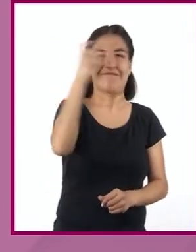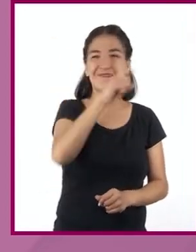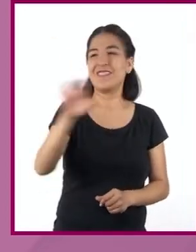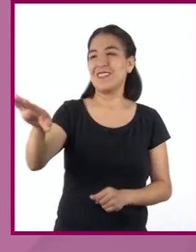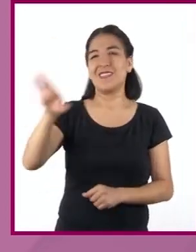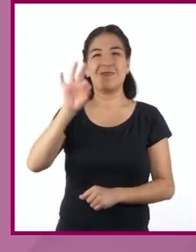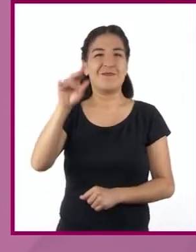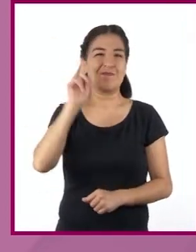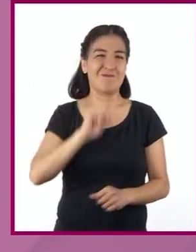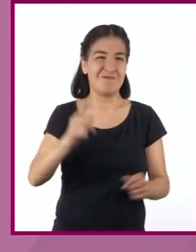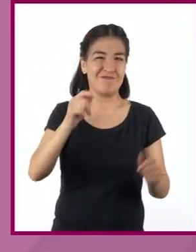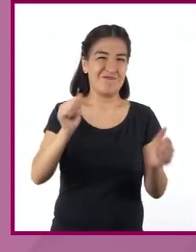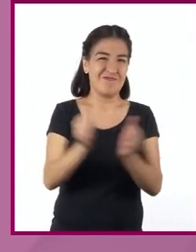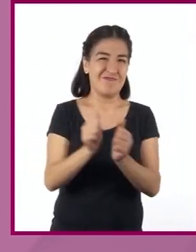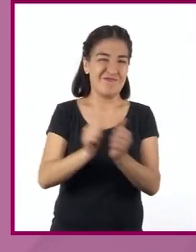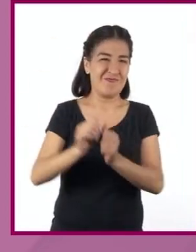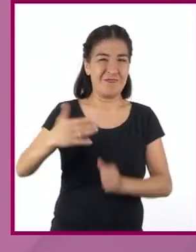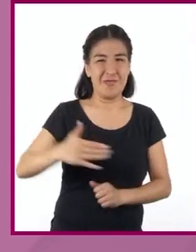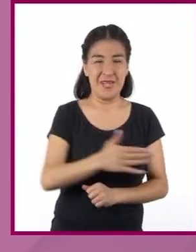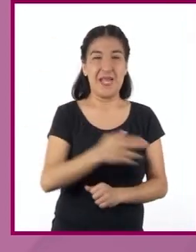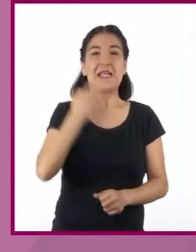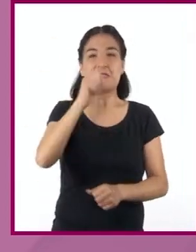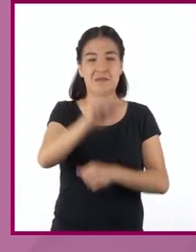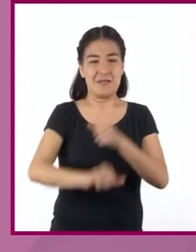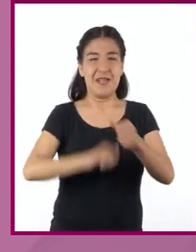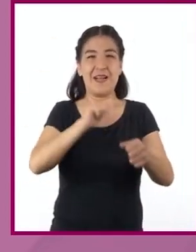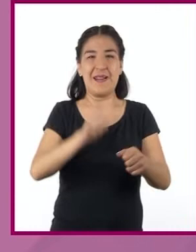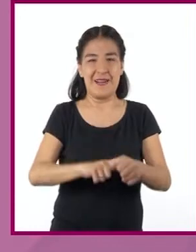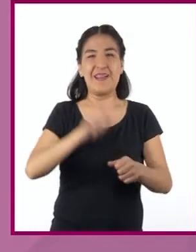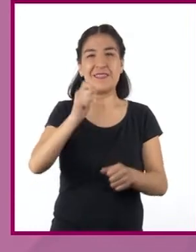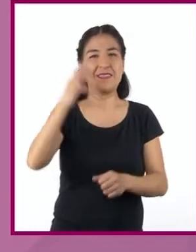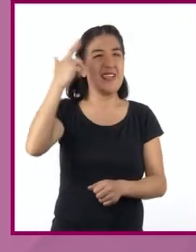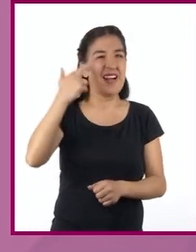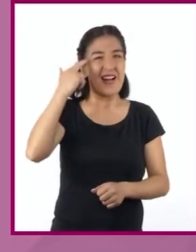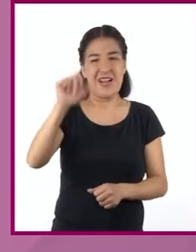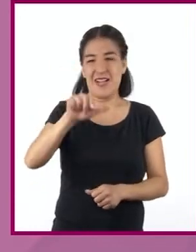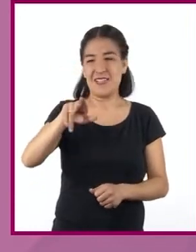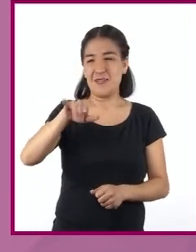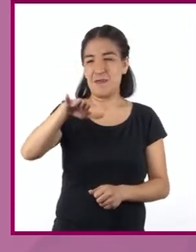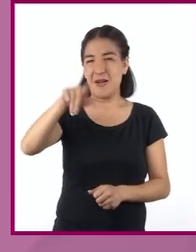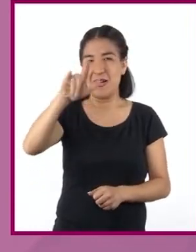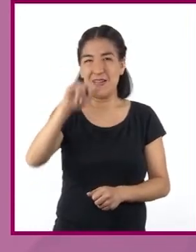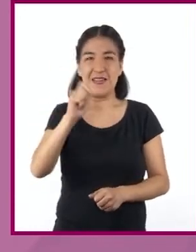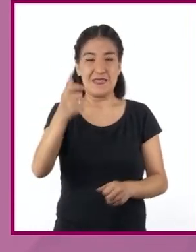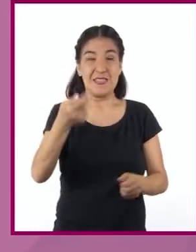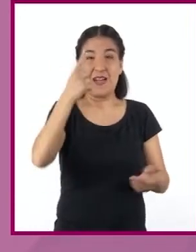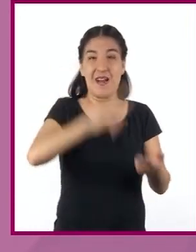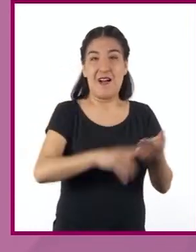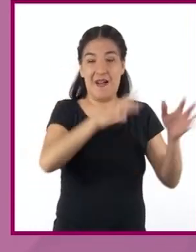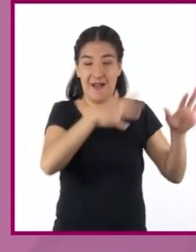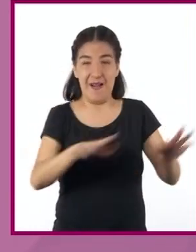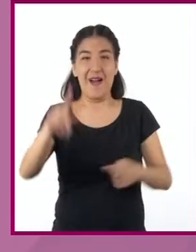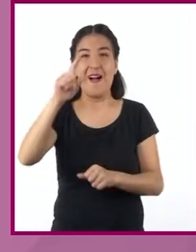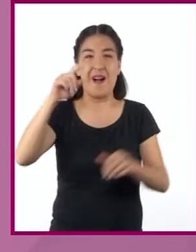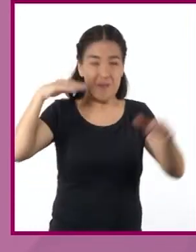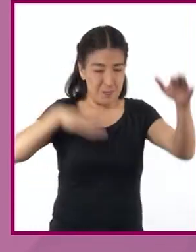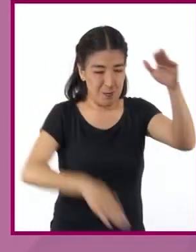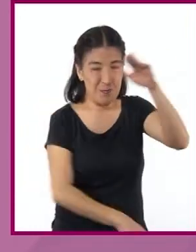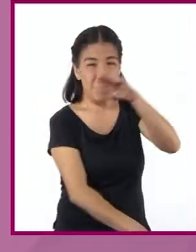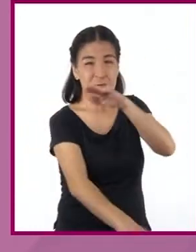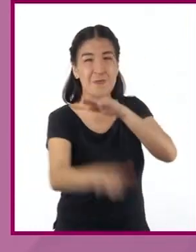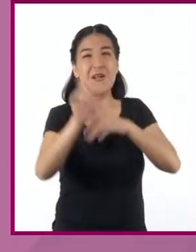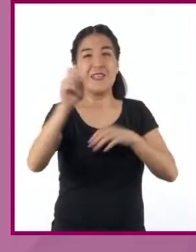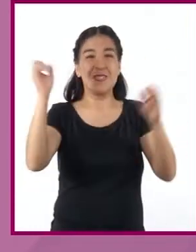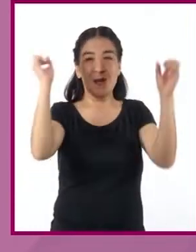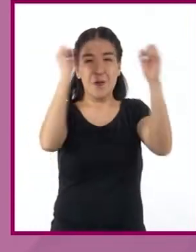pareja. Somos del reino Animalia y vivimos en aguas muy profundas del mar, donde está muy oscuro.